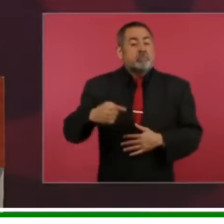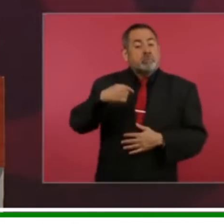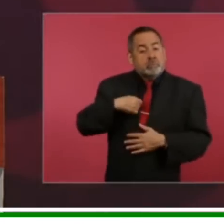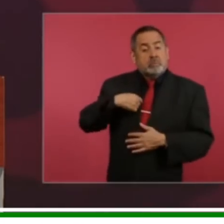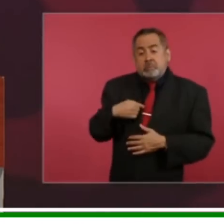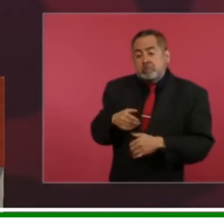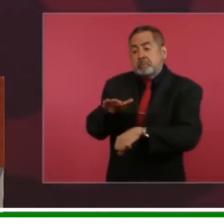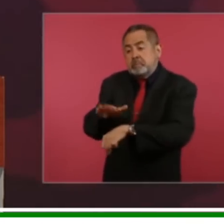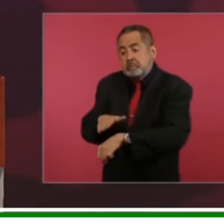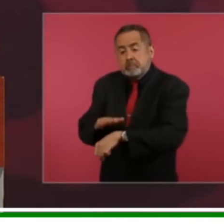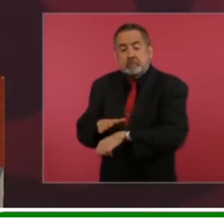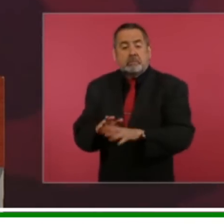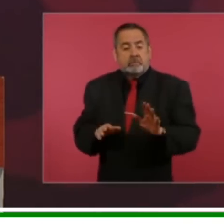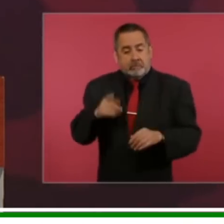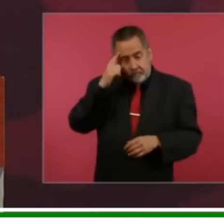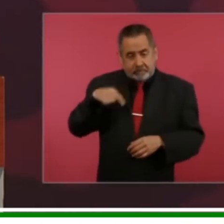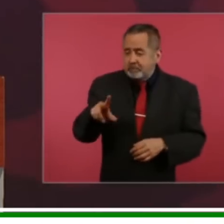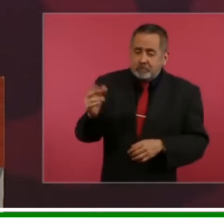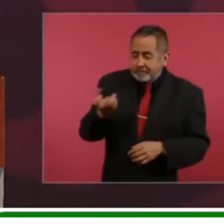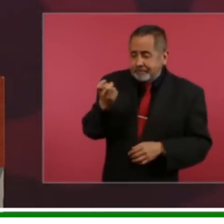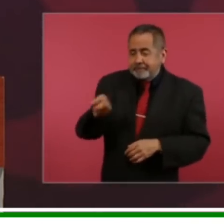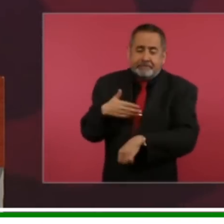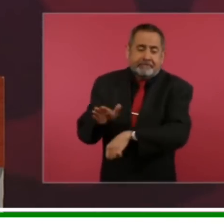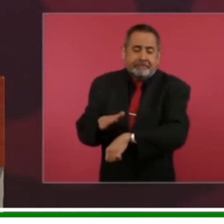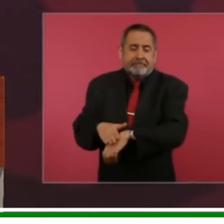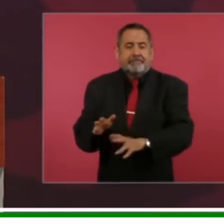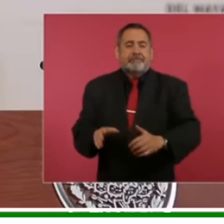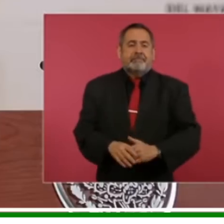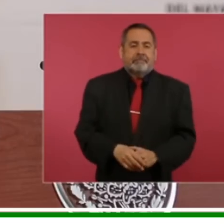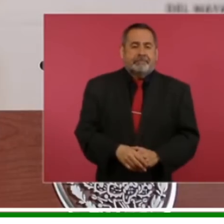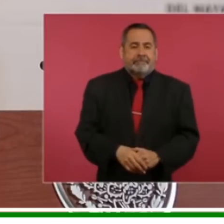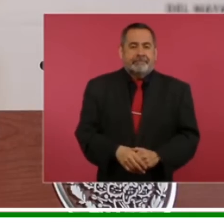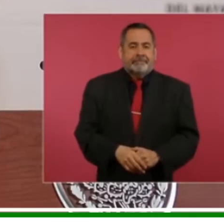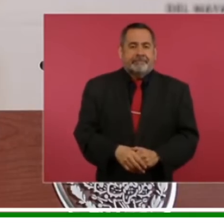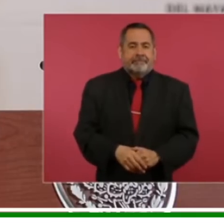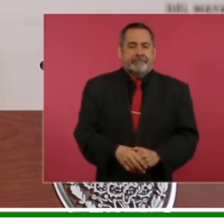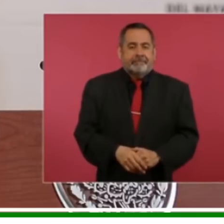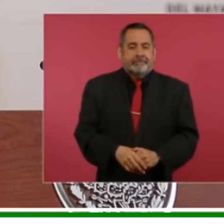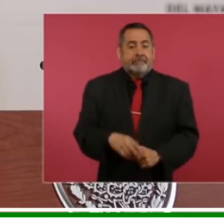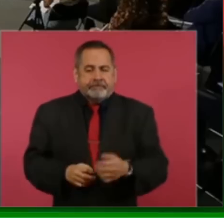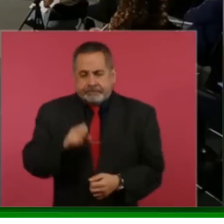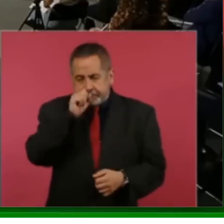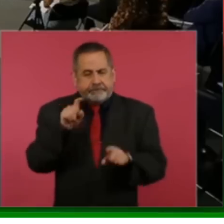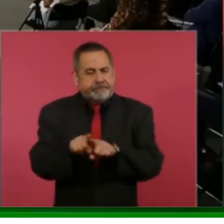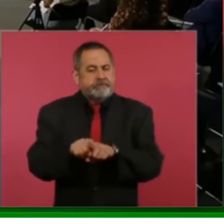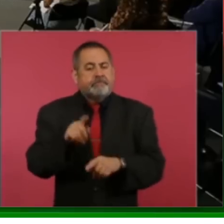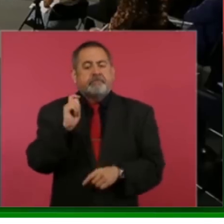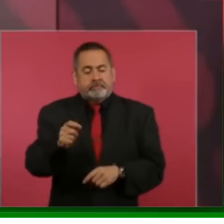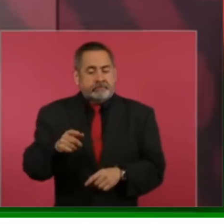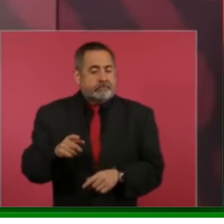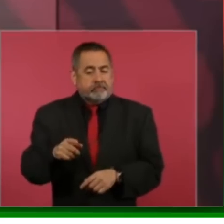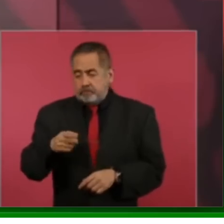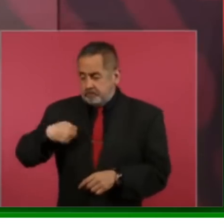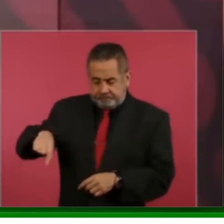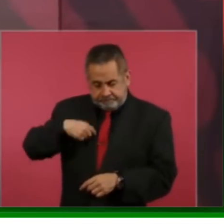a decir cuál es la situación y cómo se le va a hacer. Amigos, vamos a ir a esta conferencia. Se tomó la